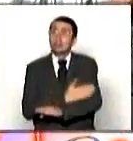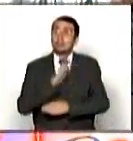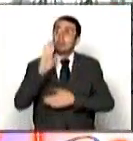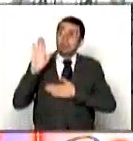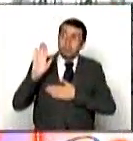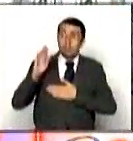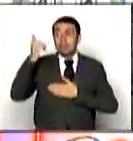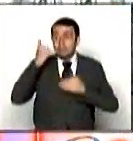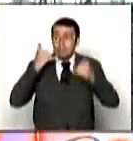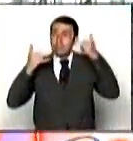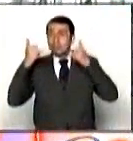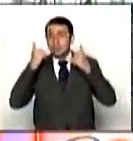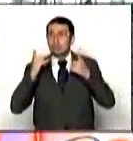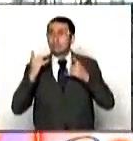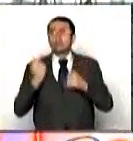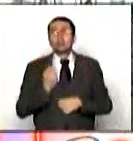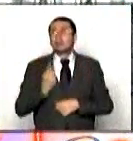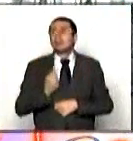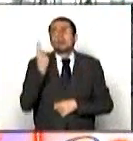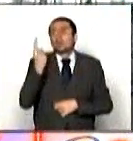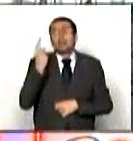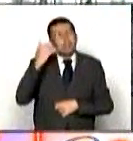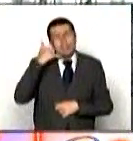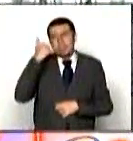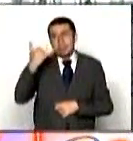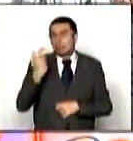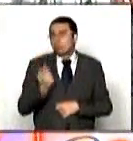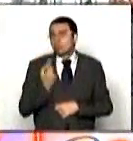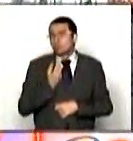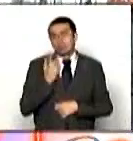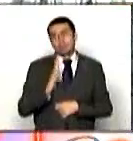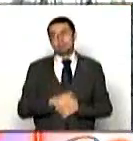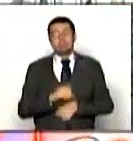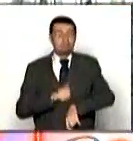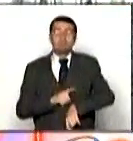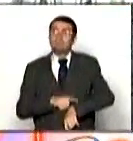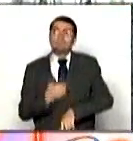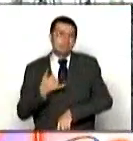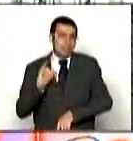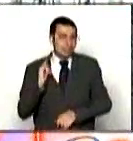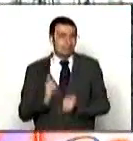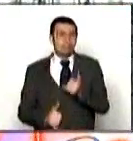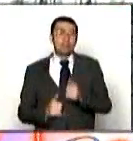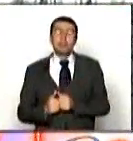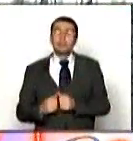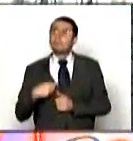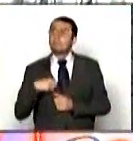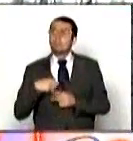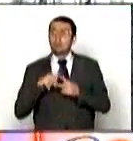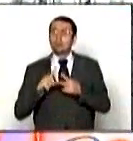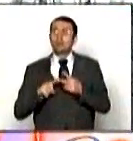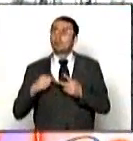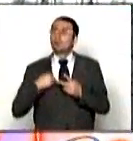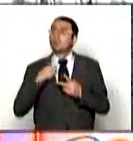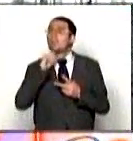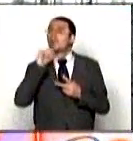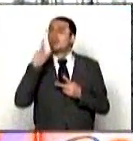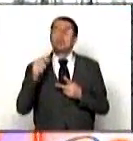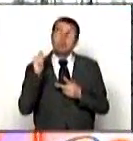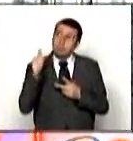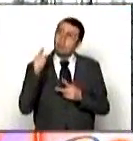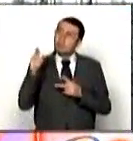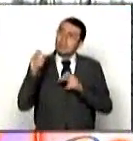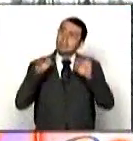llamadas, vamos a sacar solamente esta llamada, una nomás, porque el tiempo apremia y yo tengo como dos preguntitas derivadas de lo que usted ha